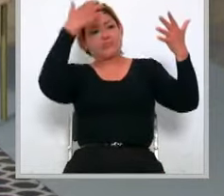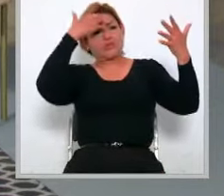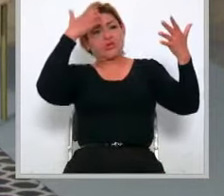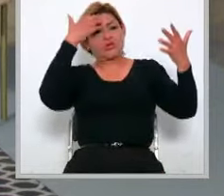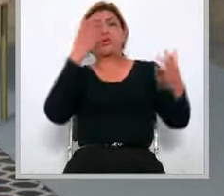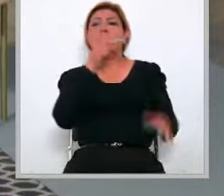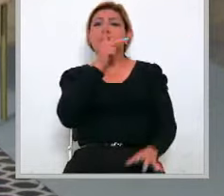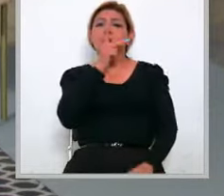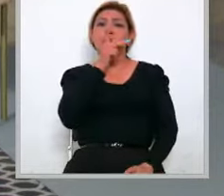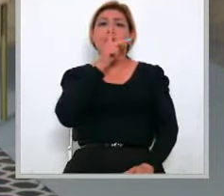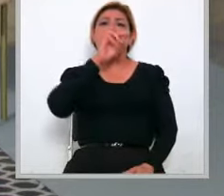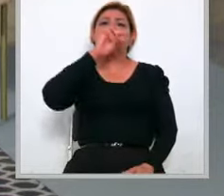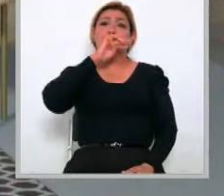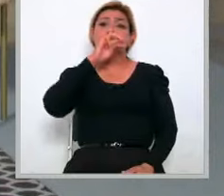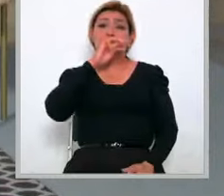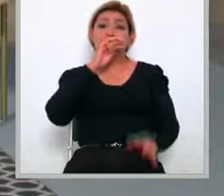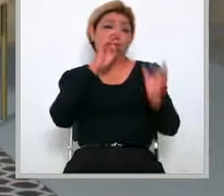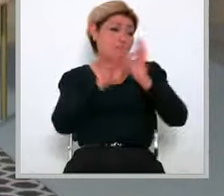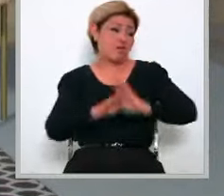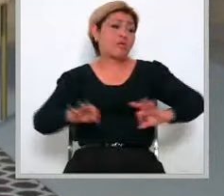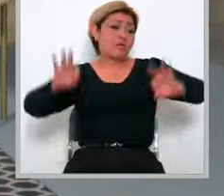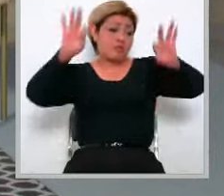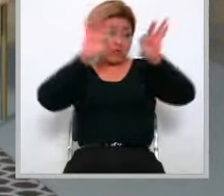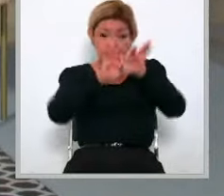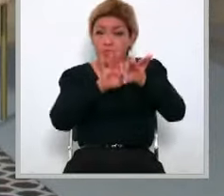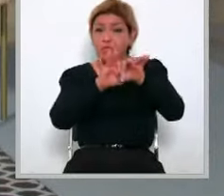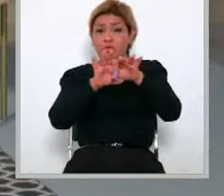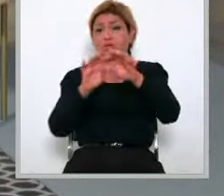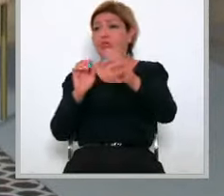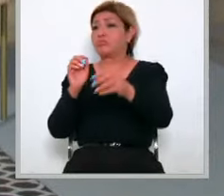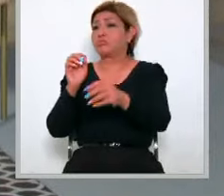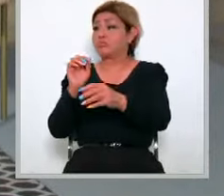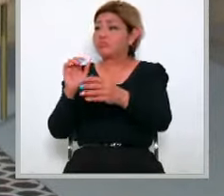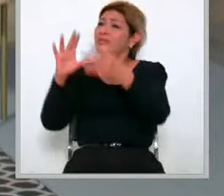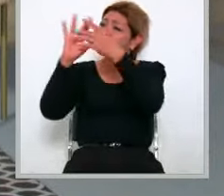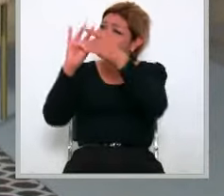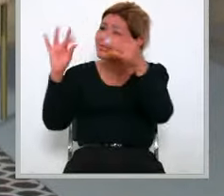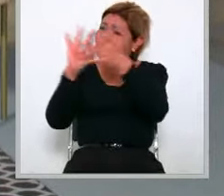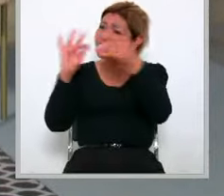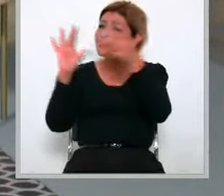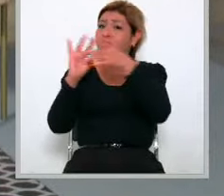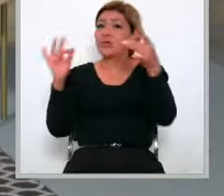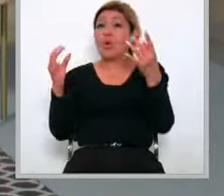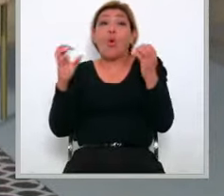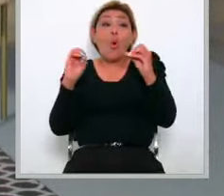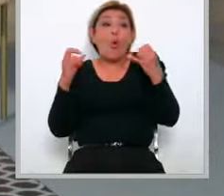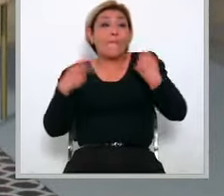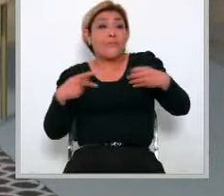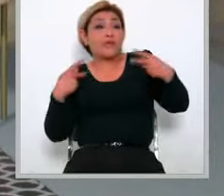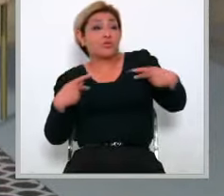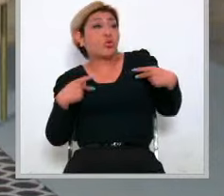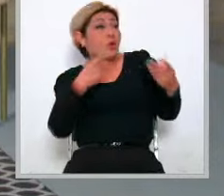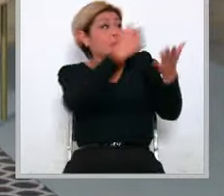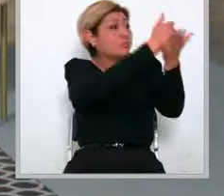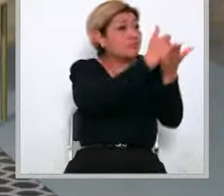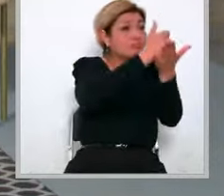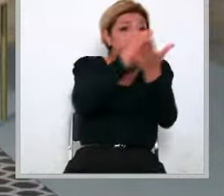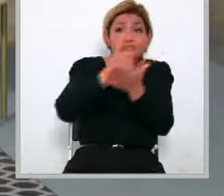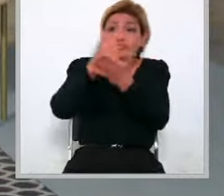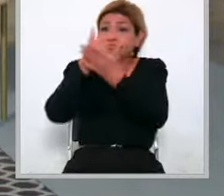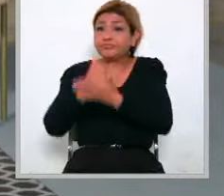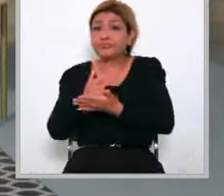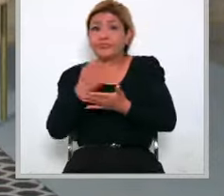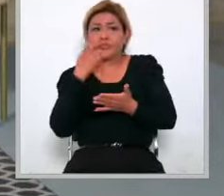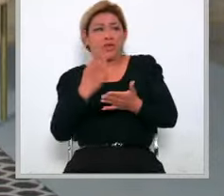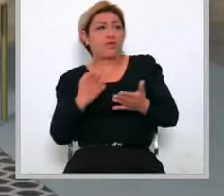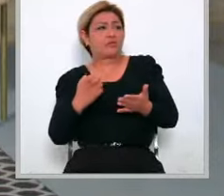espacios seguros donde puedan atender a los niños en el momento de que tengan como estas inquietudes, y también, ¿por qué no?, obviamente el motivo que nos tiene aquí, la lectura.